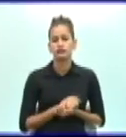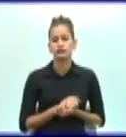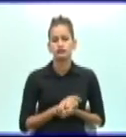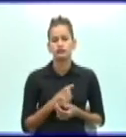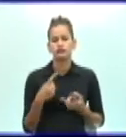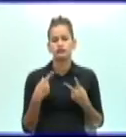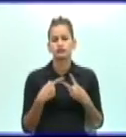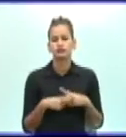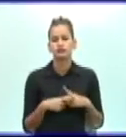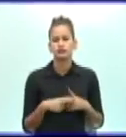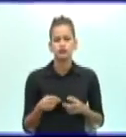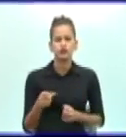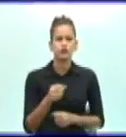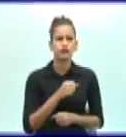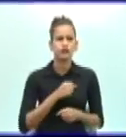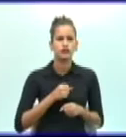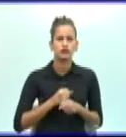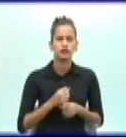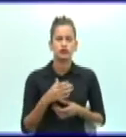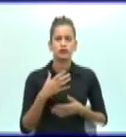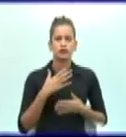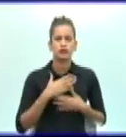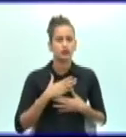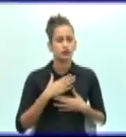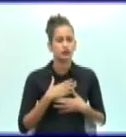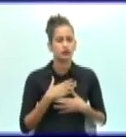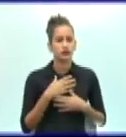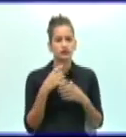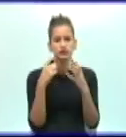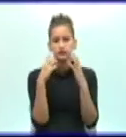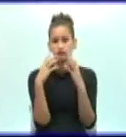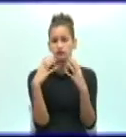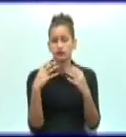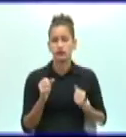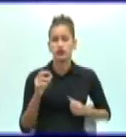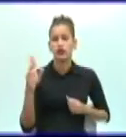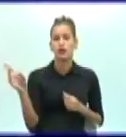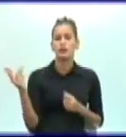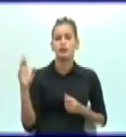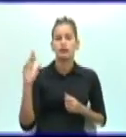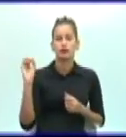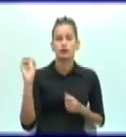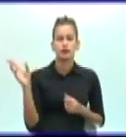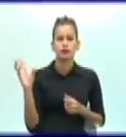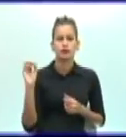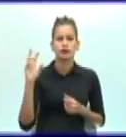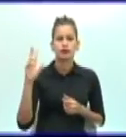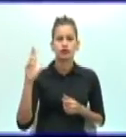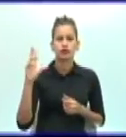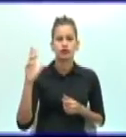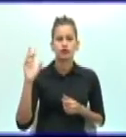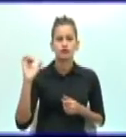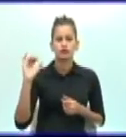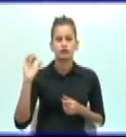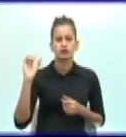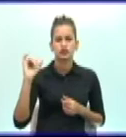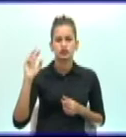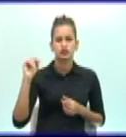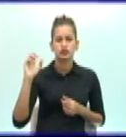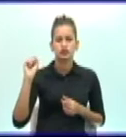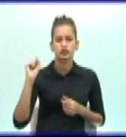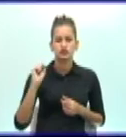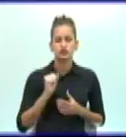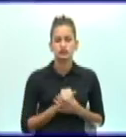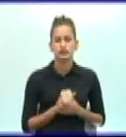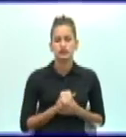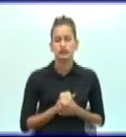Resolvemos aplicando la propiedad fundamental de las proporciones, que nos dicen que el producto de los extremos es